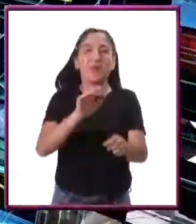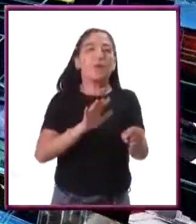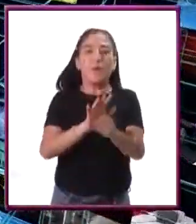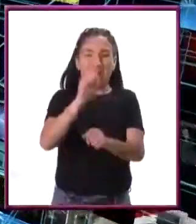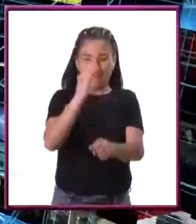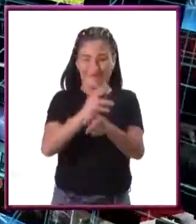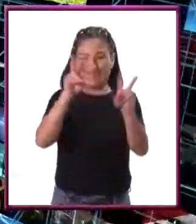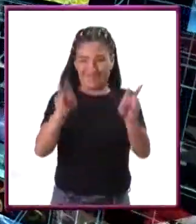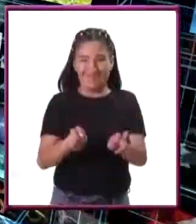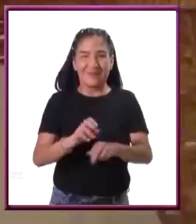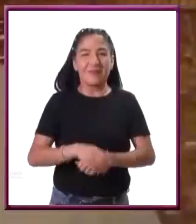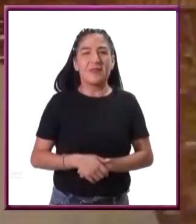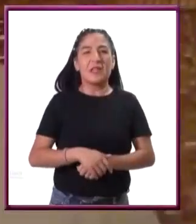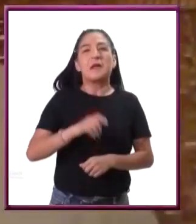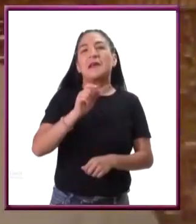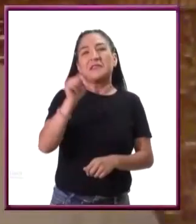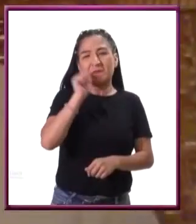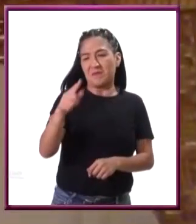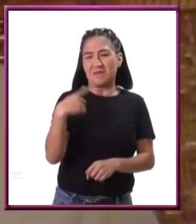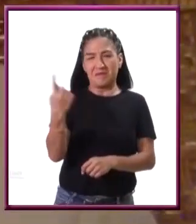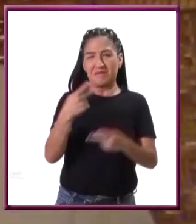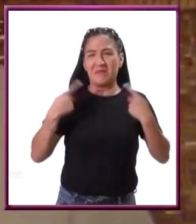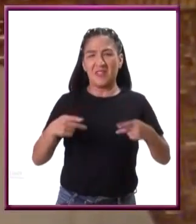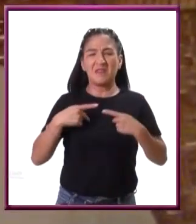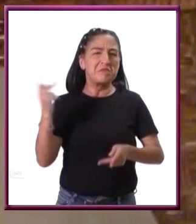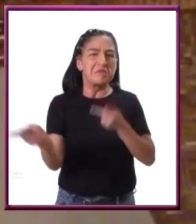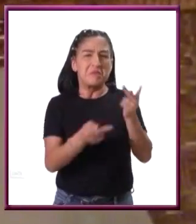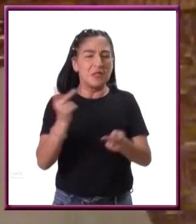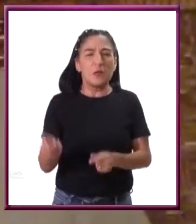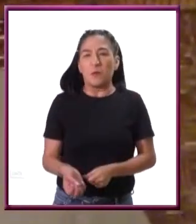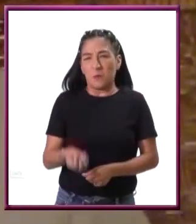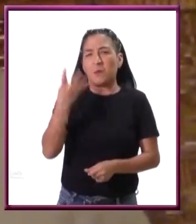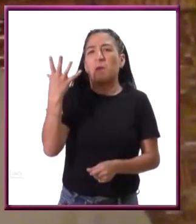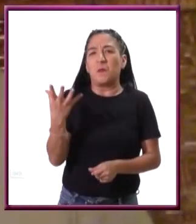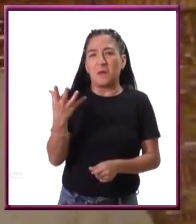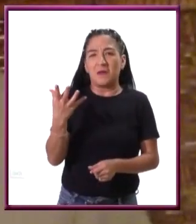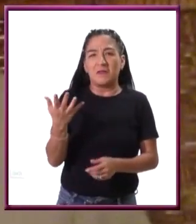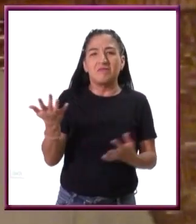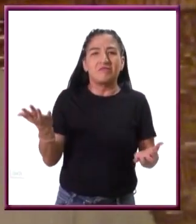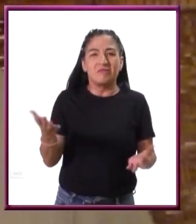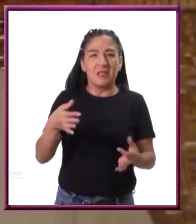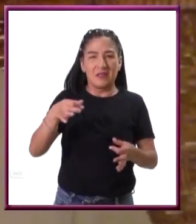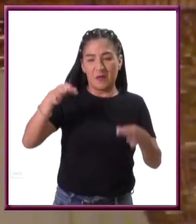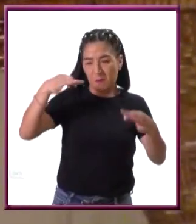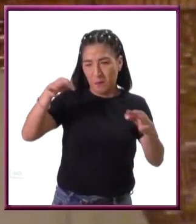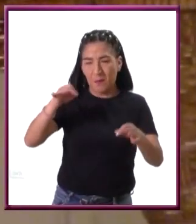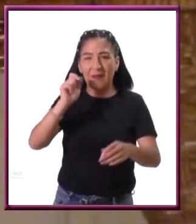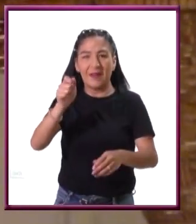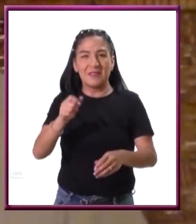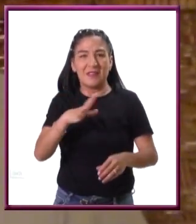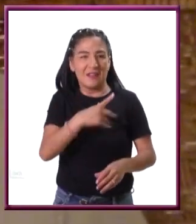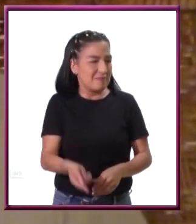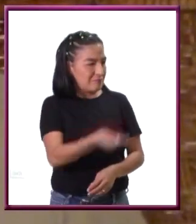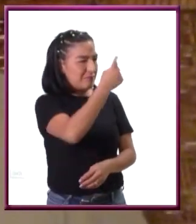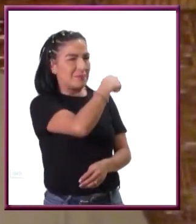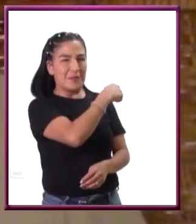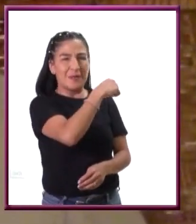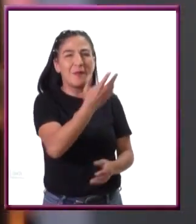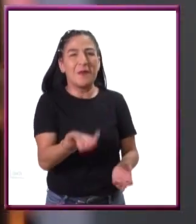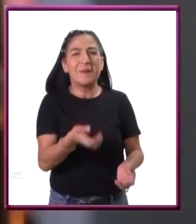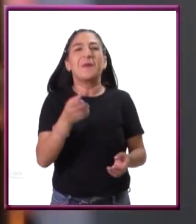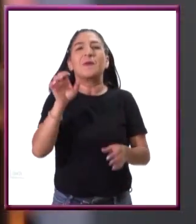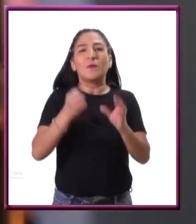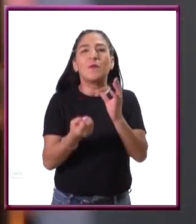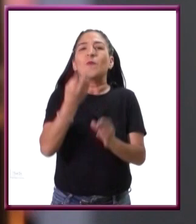uno se hace preguntas de este tipo, cuántas hojas tiene el árbol de enfrente de mi ventana, cuántos pasos dio y que salí a caminar,